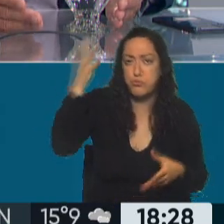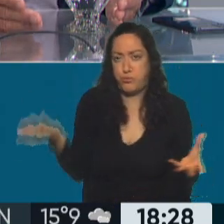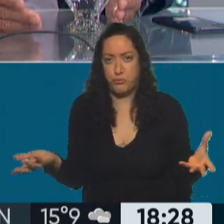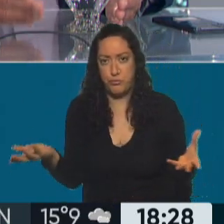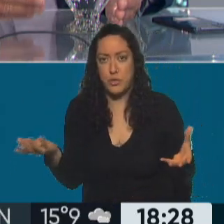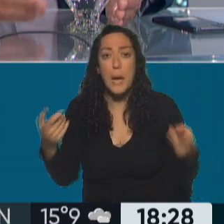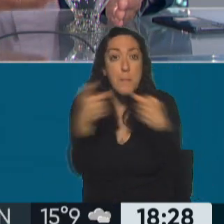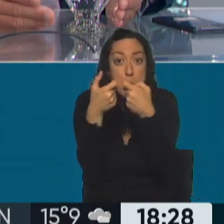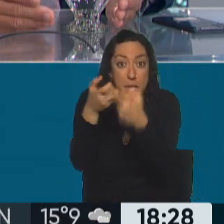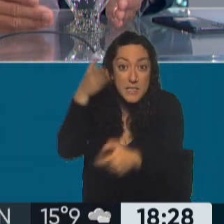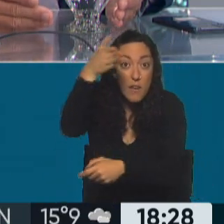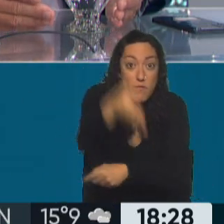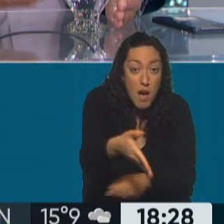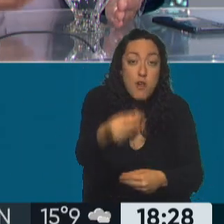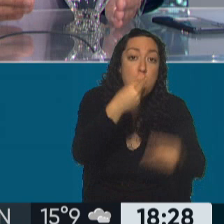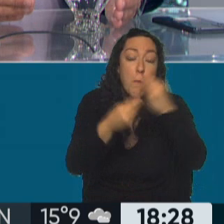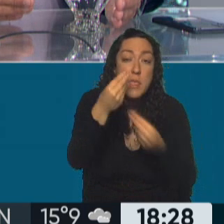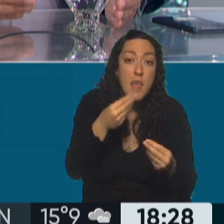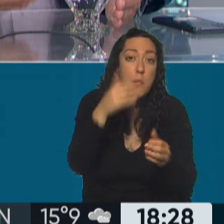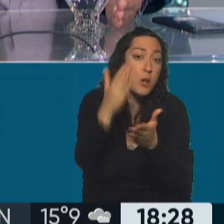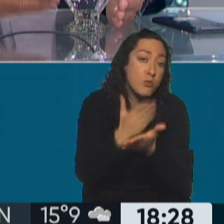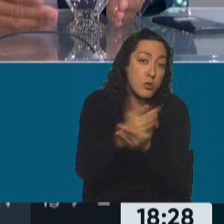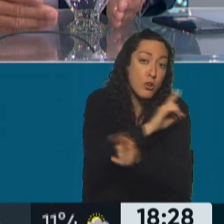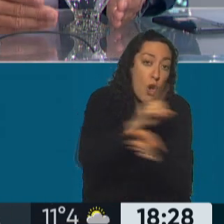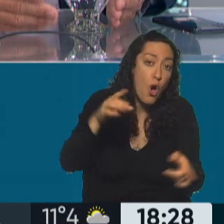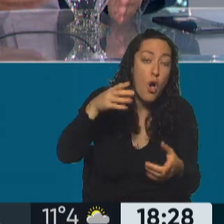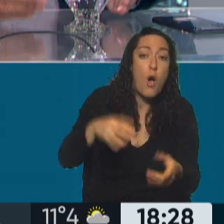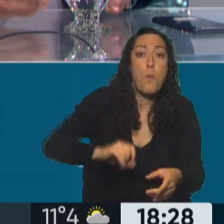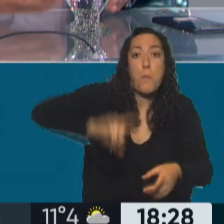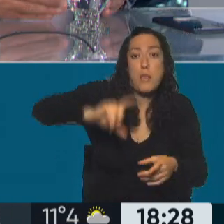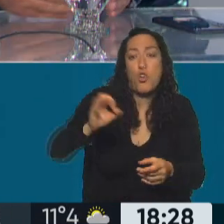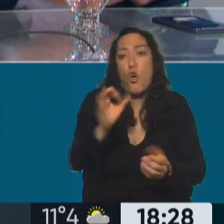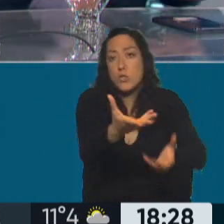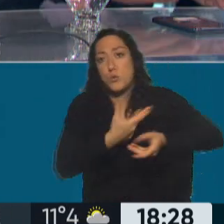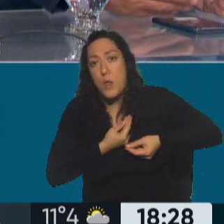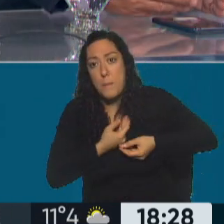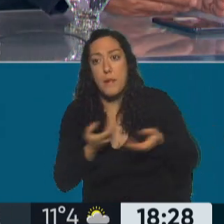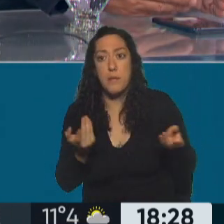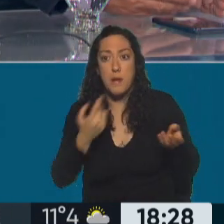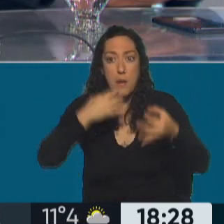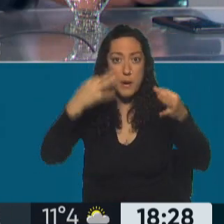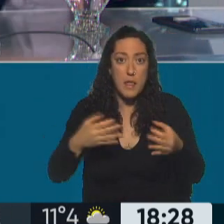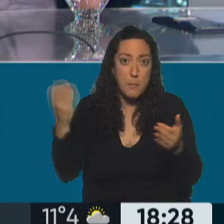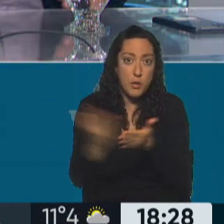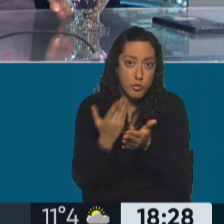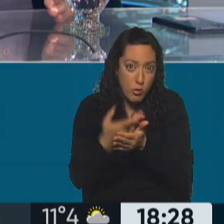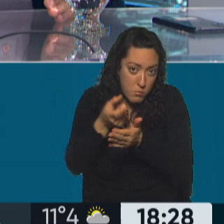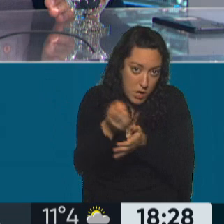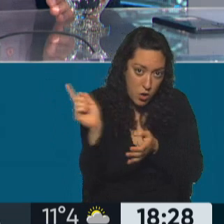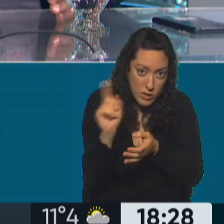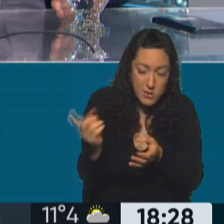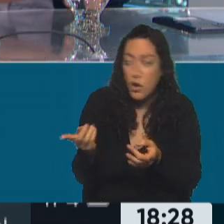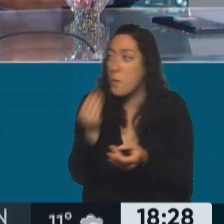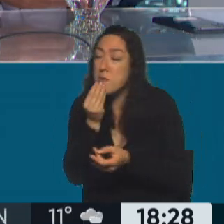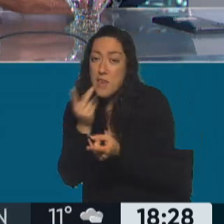su empresa que no produce alimentos y le pida aumentos o le pida ayuda cuando no es para comprar lo que produce, sino para comprar para